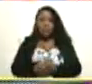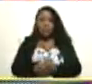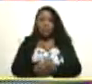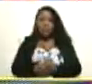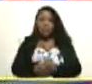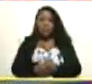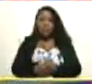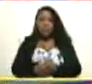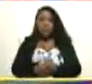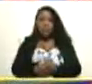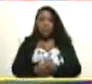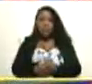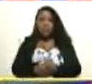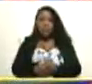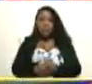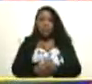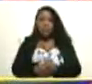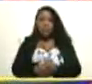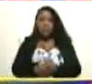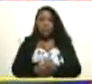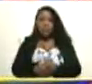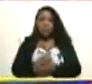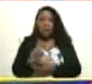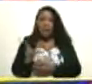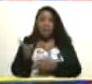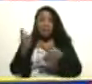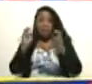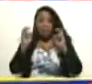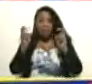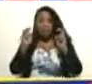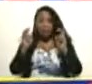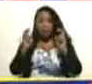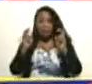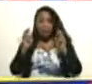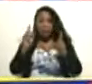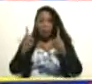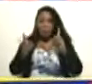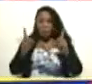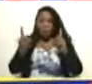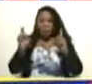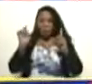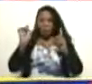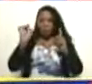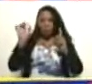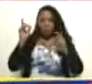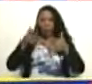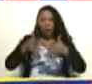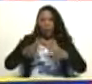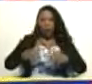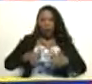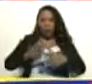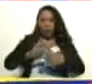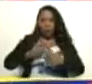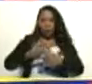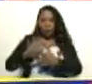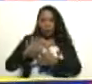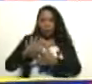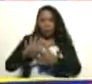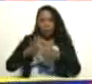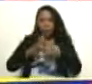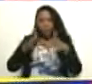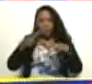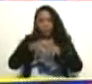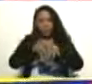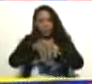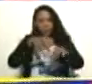de ese tono despreciativo, racista, con el que algunos nacidos en esta tierra se referían a las grandes